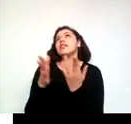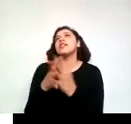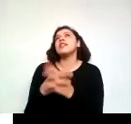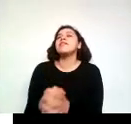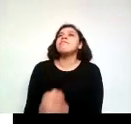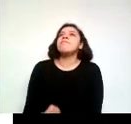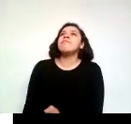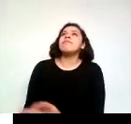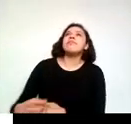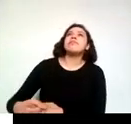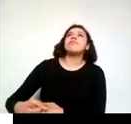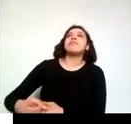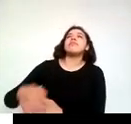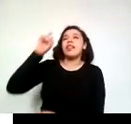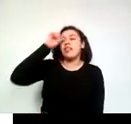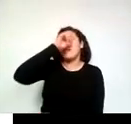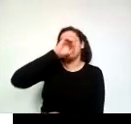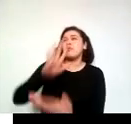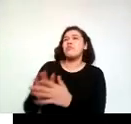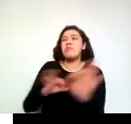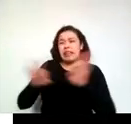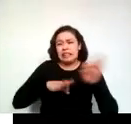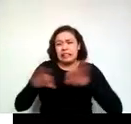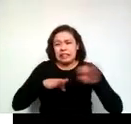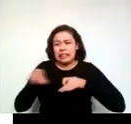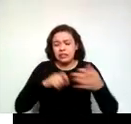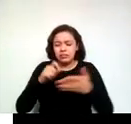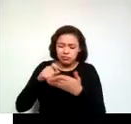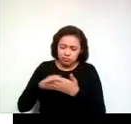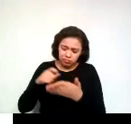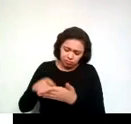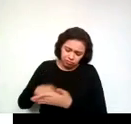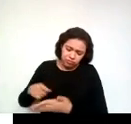complicado o de mucha talacha, como dicen por ahí, el estar haciendo la